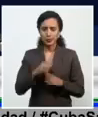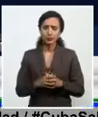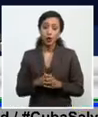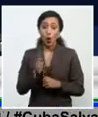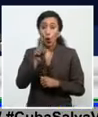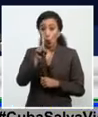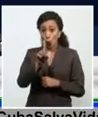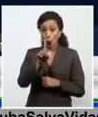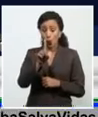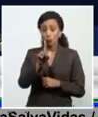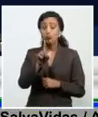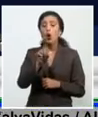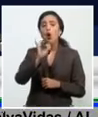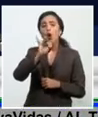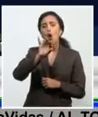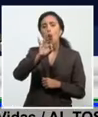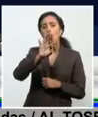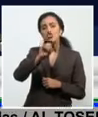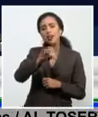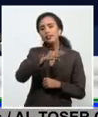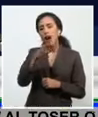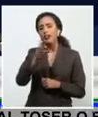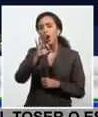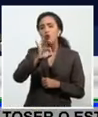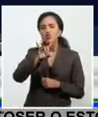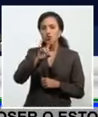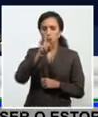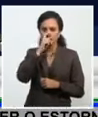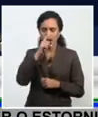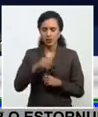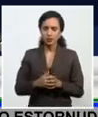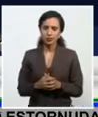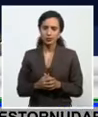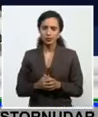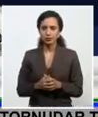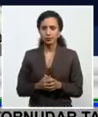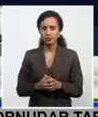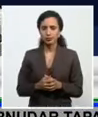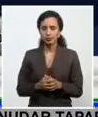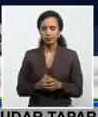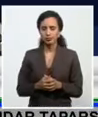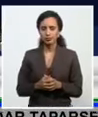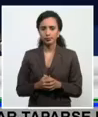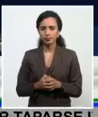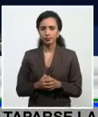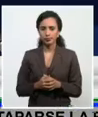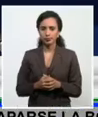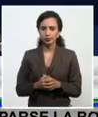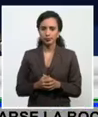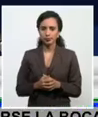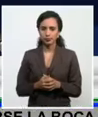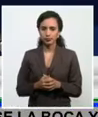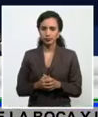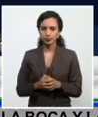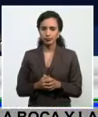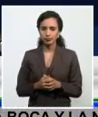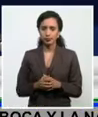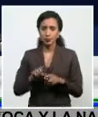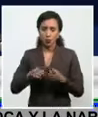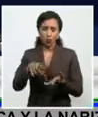en el grupo de 80 a 89 años de edad. Y por el lugar de